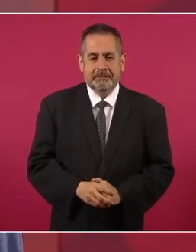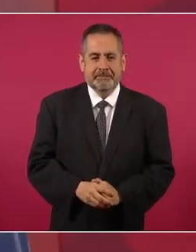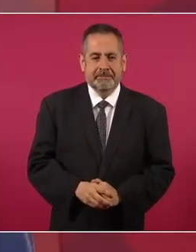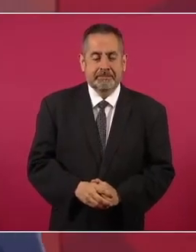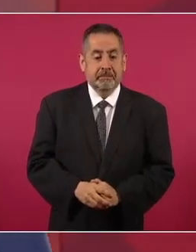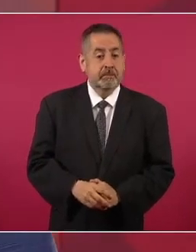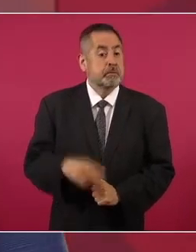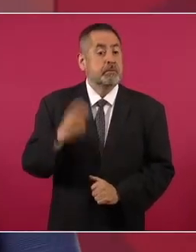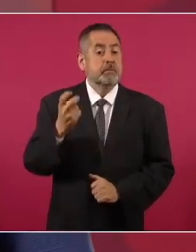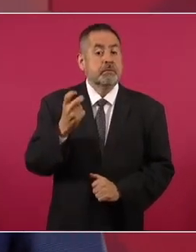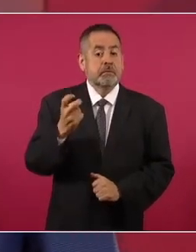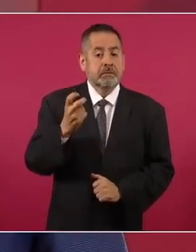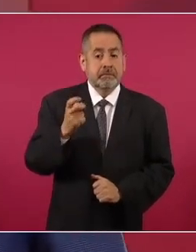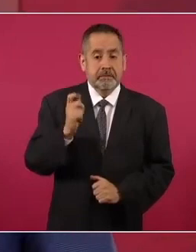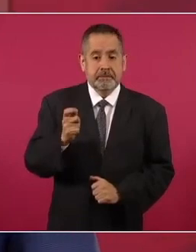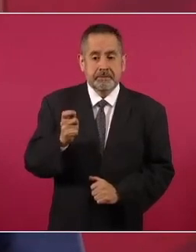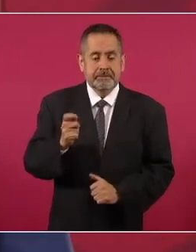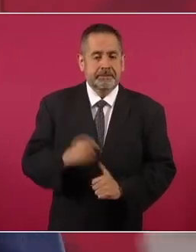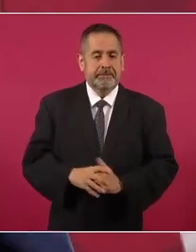Entonces,